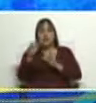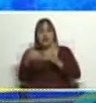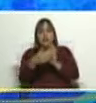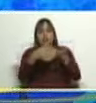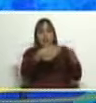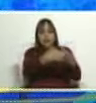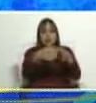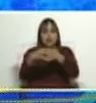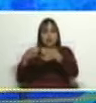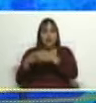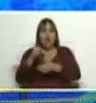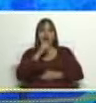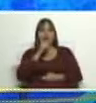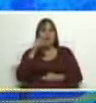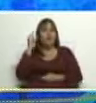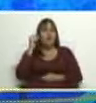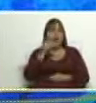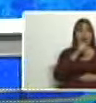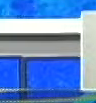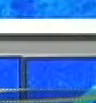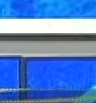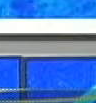y abuelas integrales.